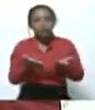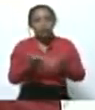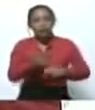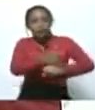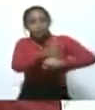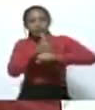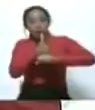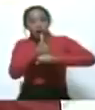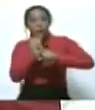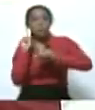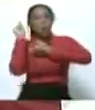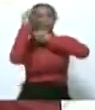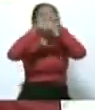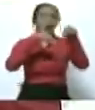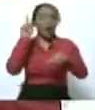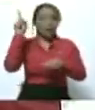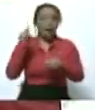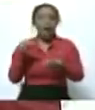Irak,